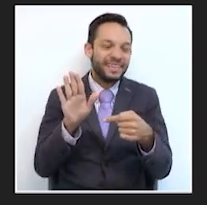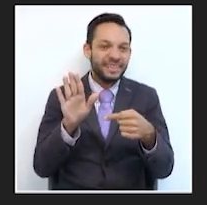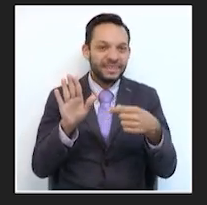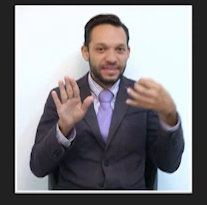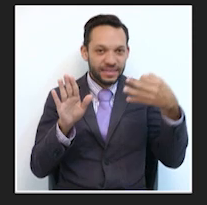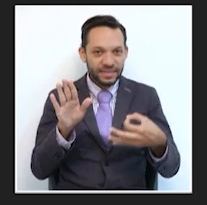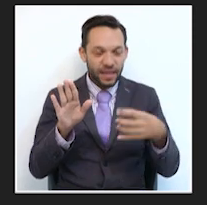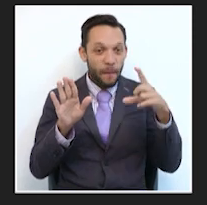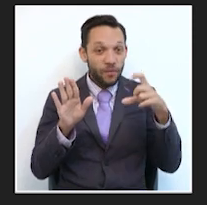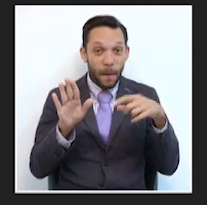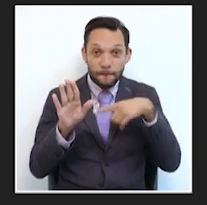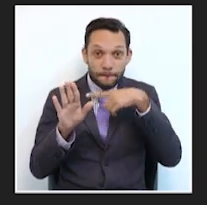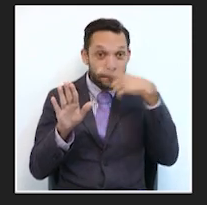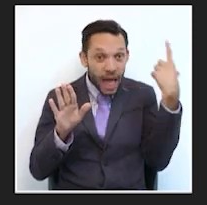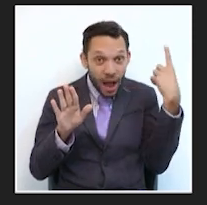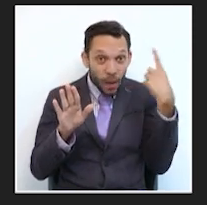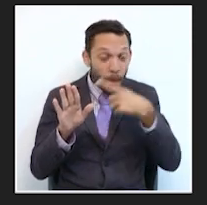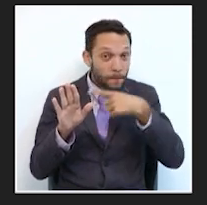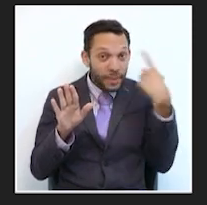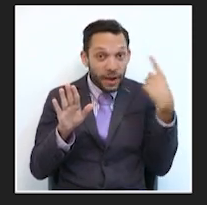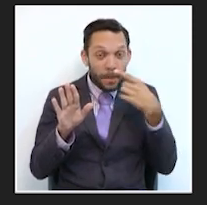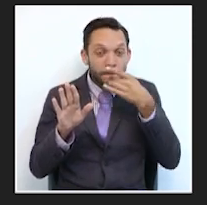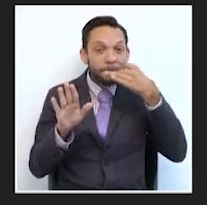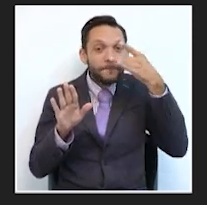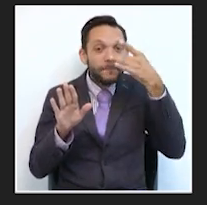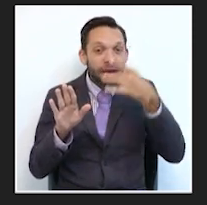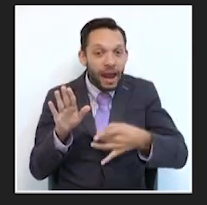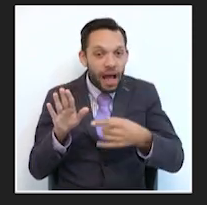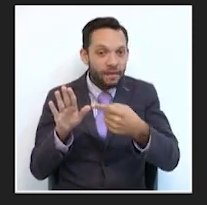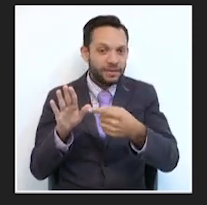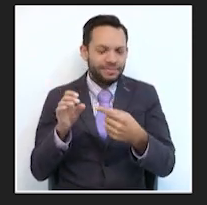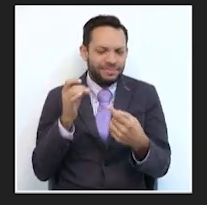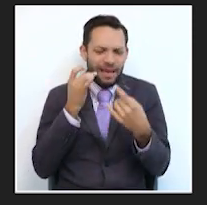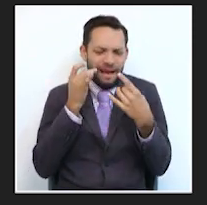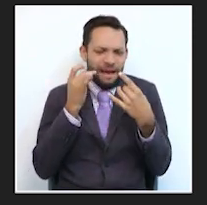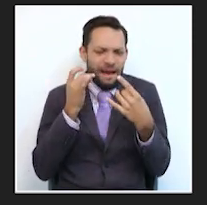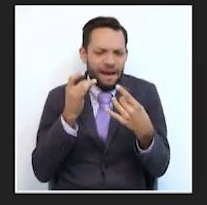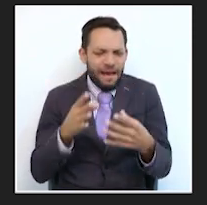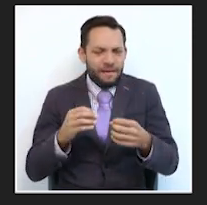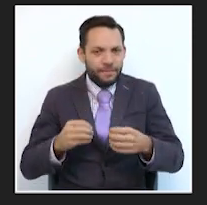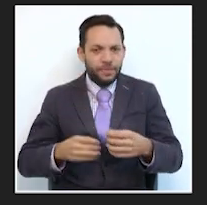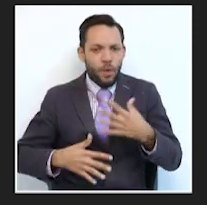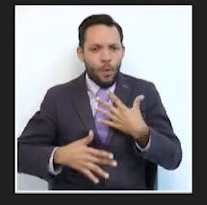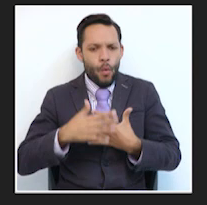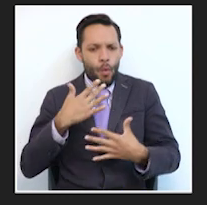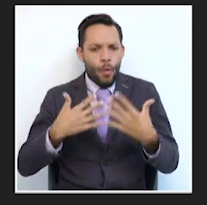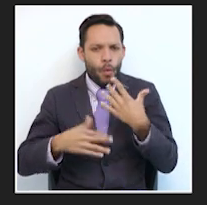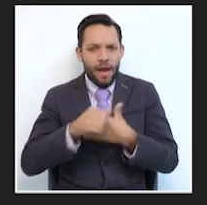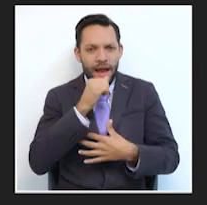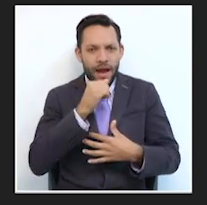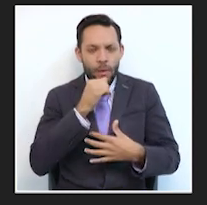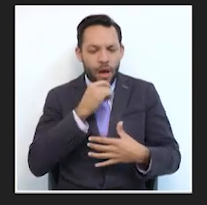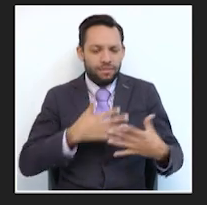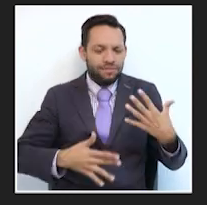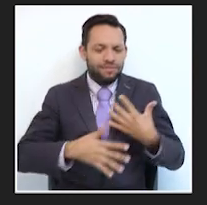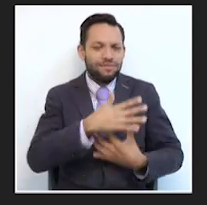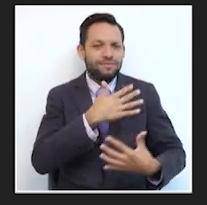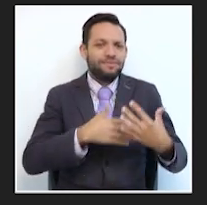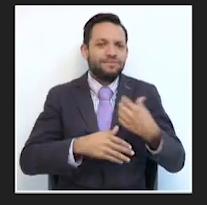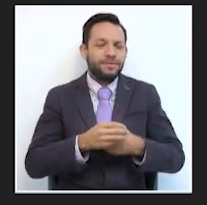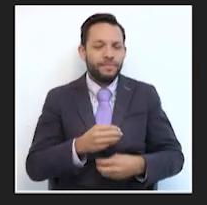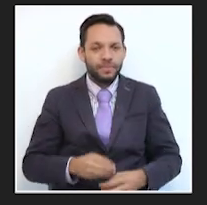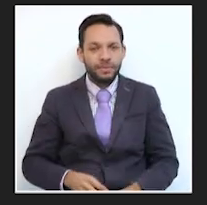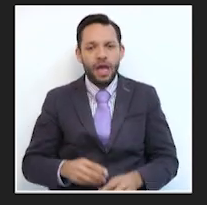ya eso blanco y todo eso que está haciendo es una lesión gravísima entonces por eso a que es que todo ser